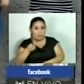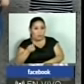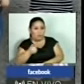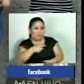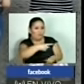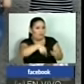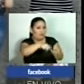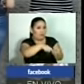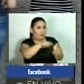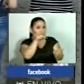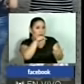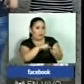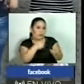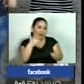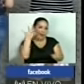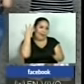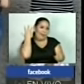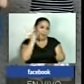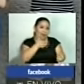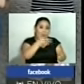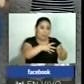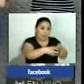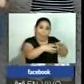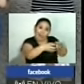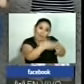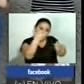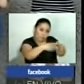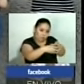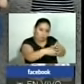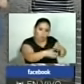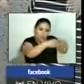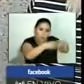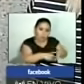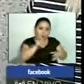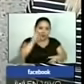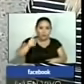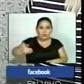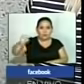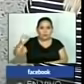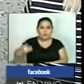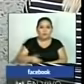se trata de un remanente de una estructura que fue desarticulada el año pasado.